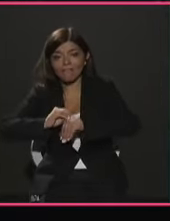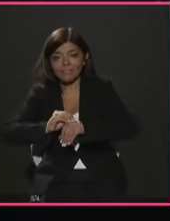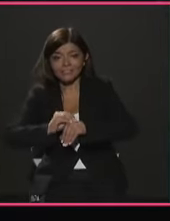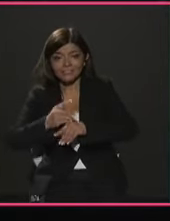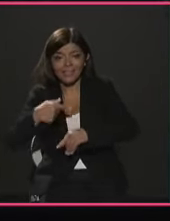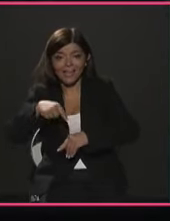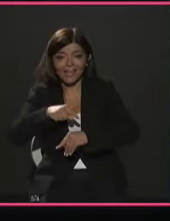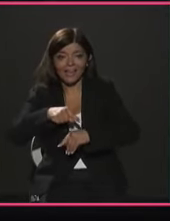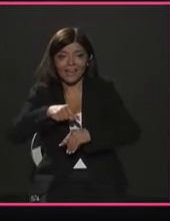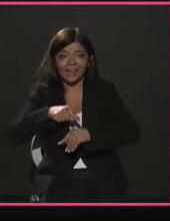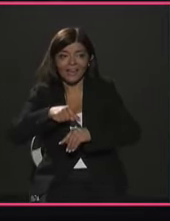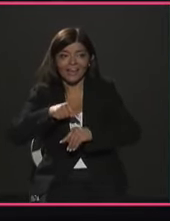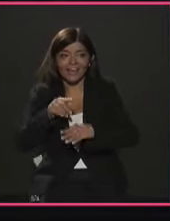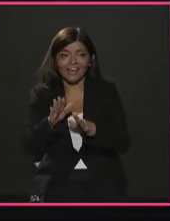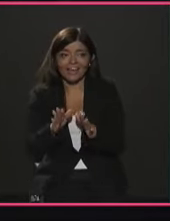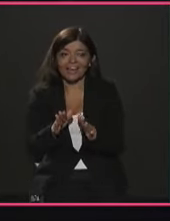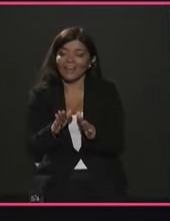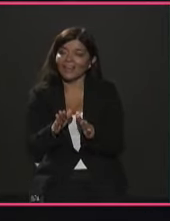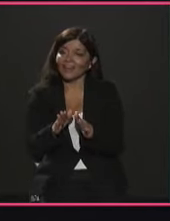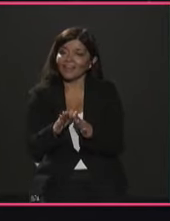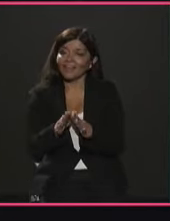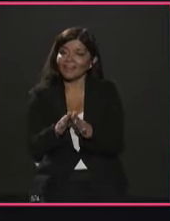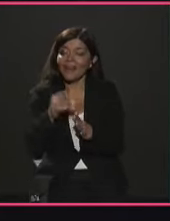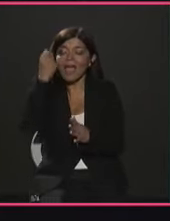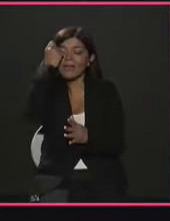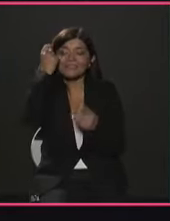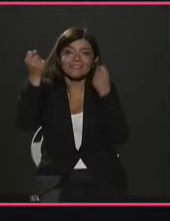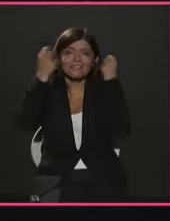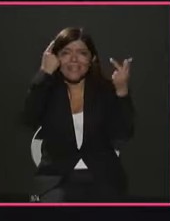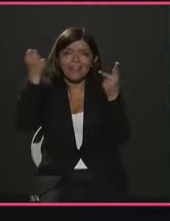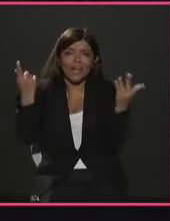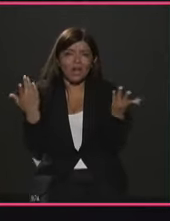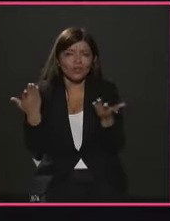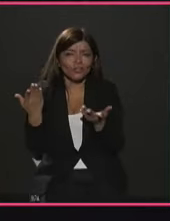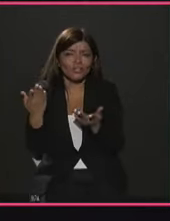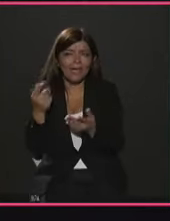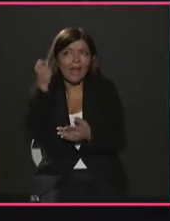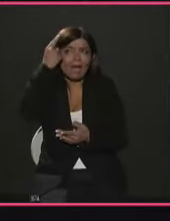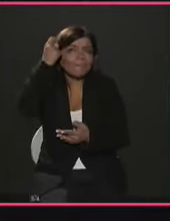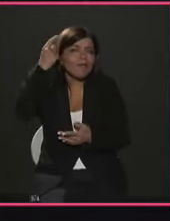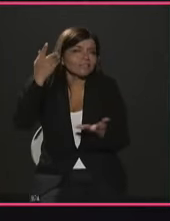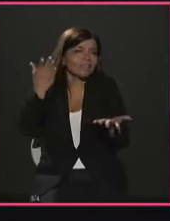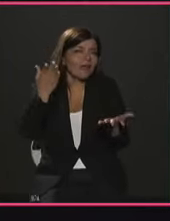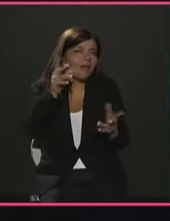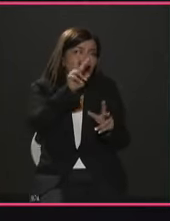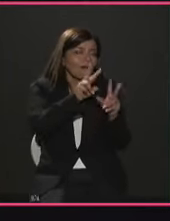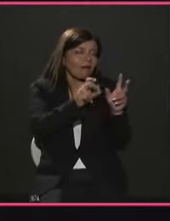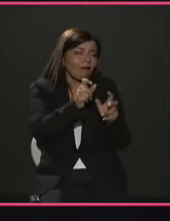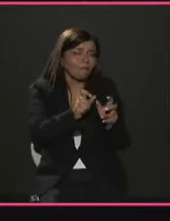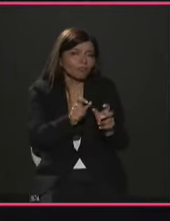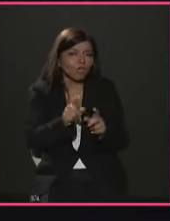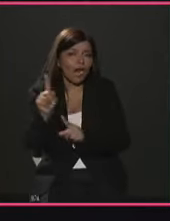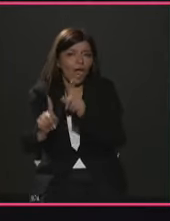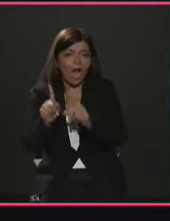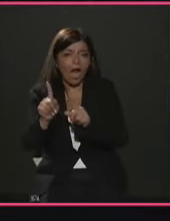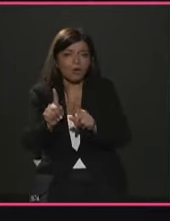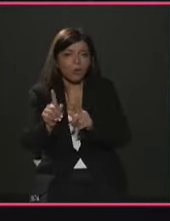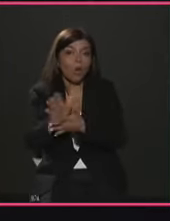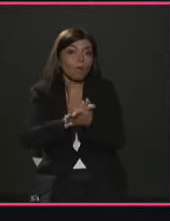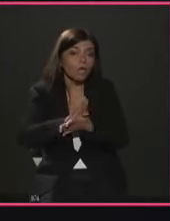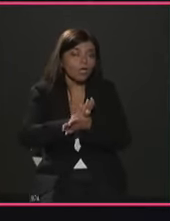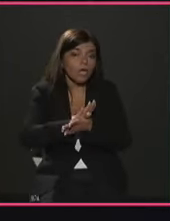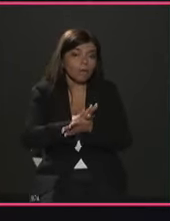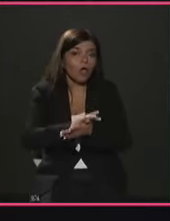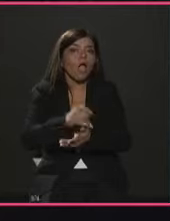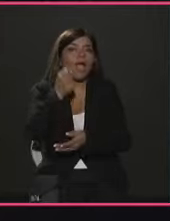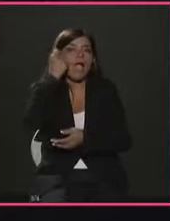una de El de la ideología más autos servidas algunos en el campo que de